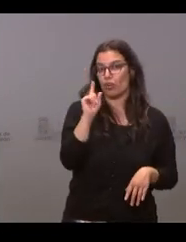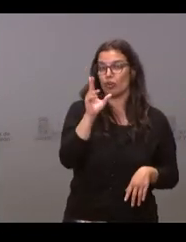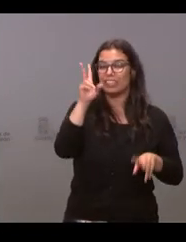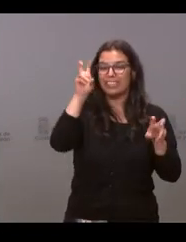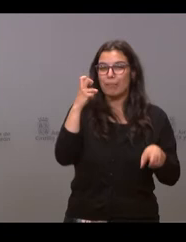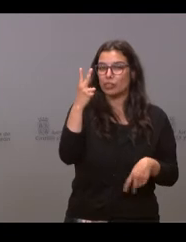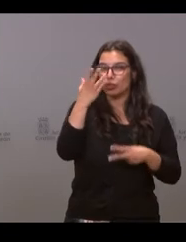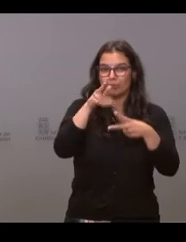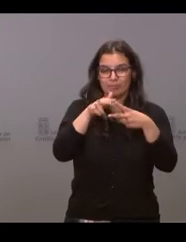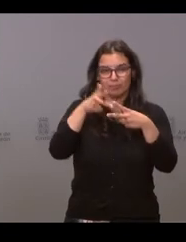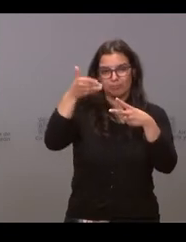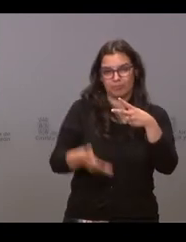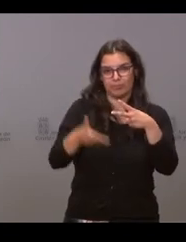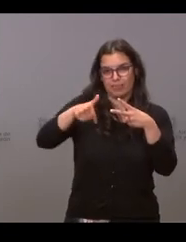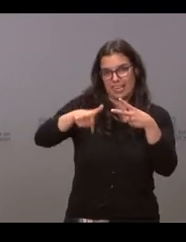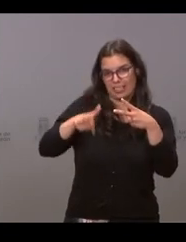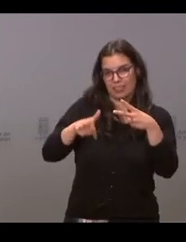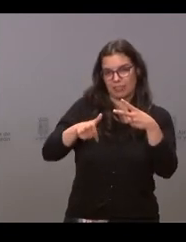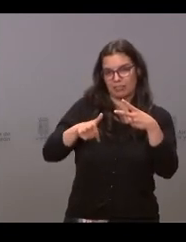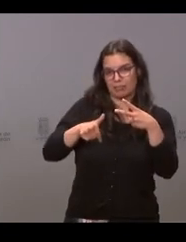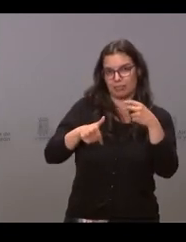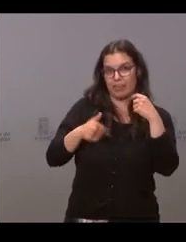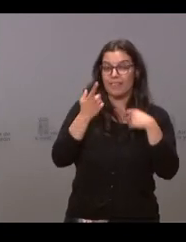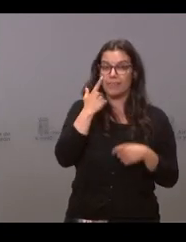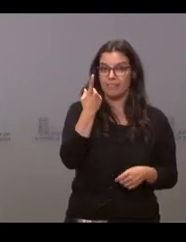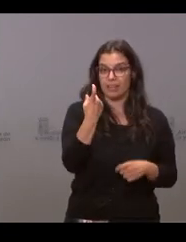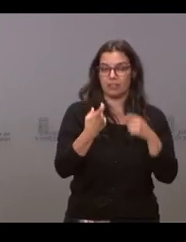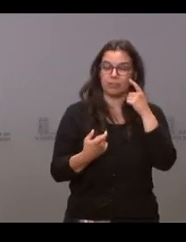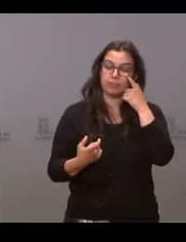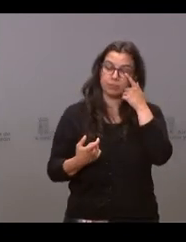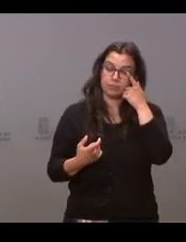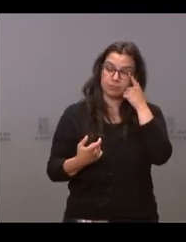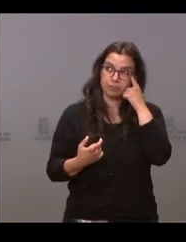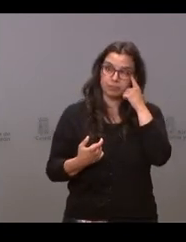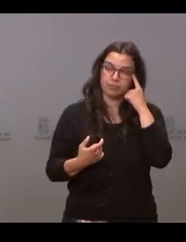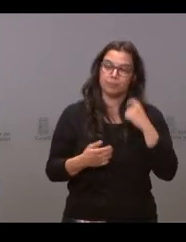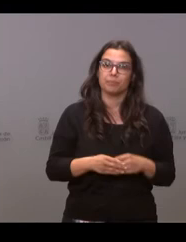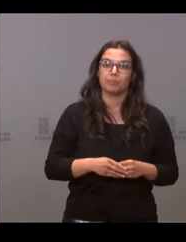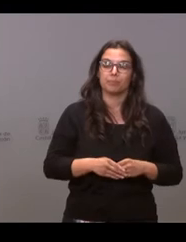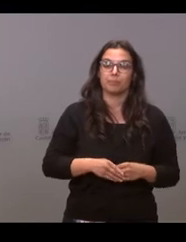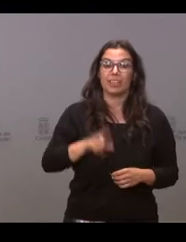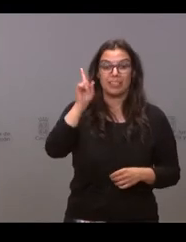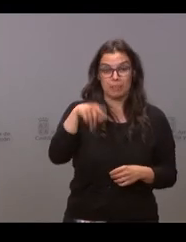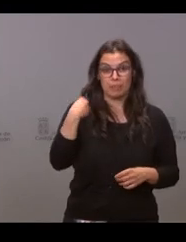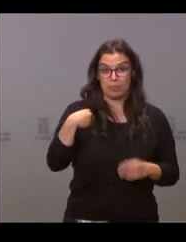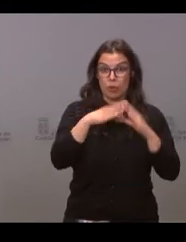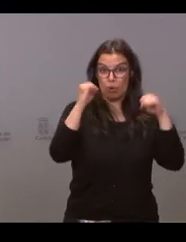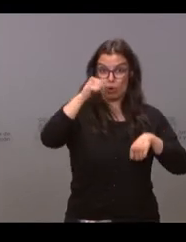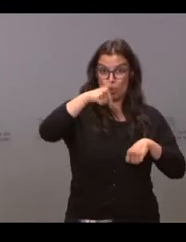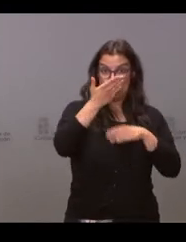que tiene esta comunidad pendiente y también dentro de estos acuerdos que hemos firmado hoy